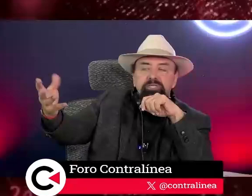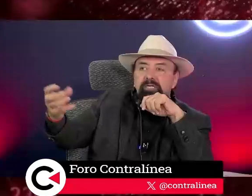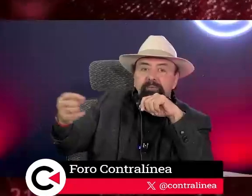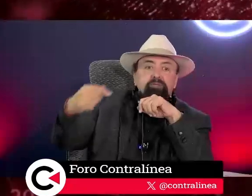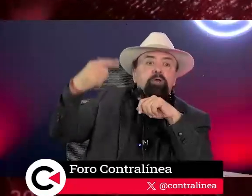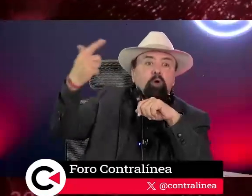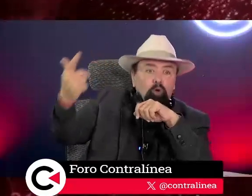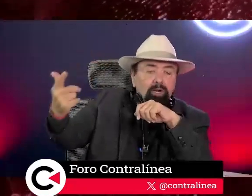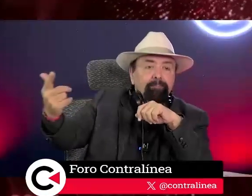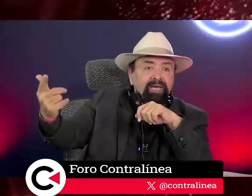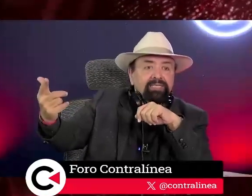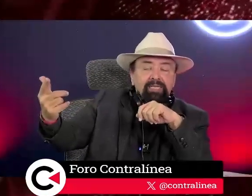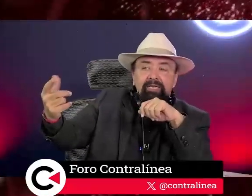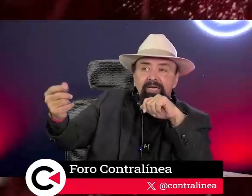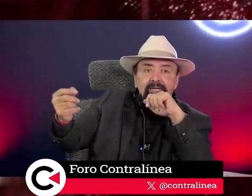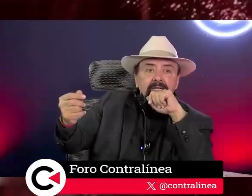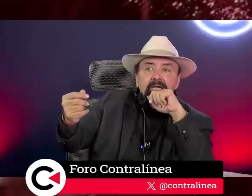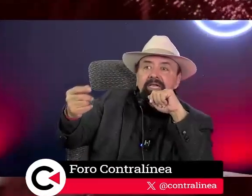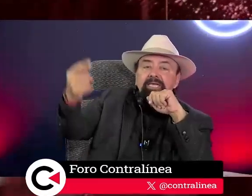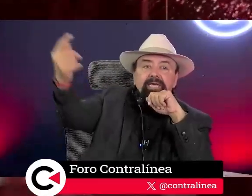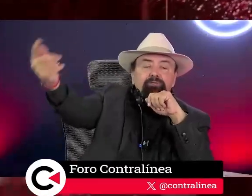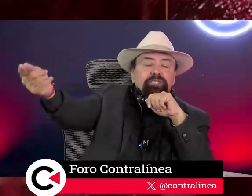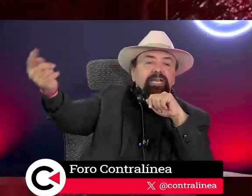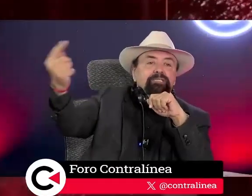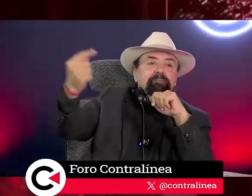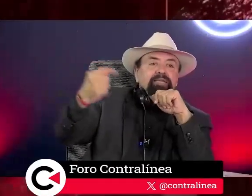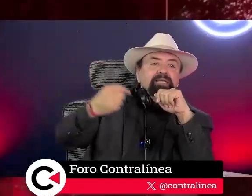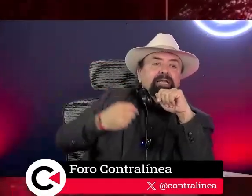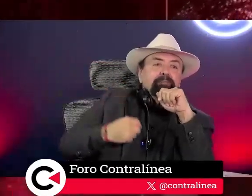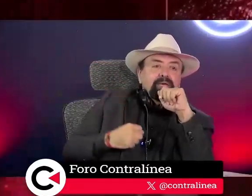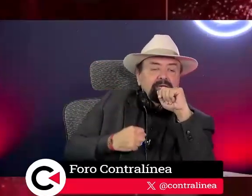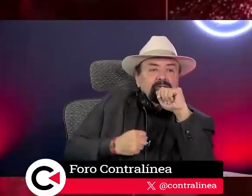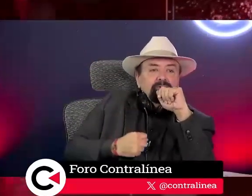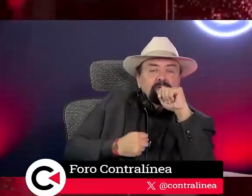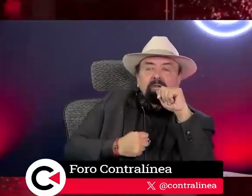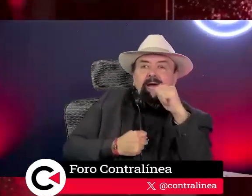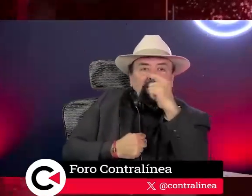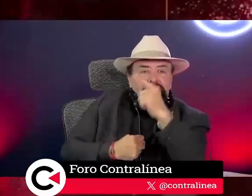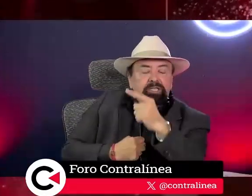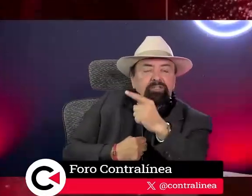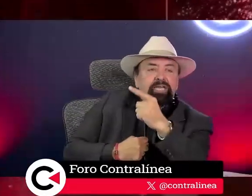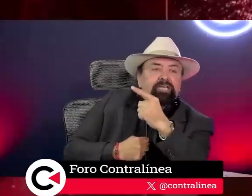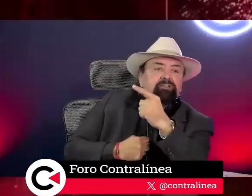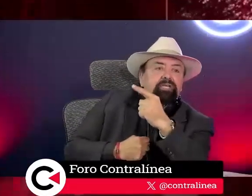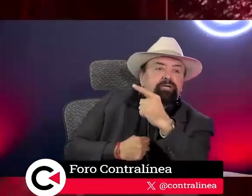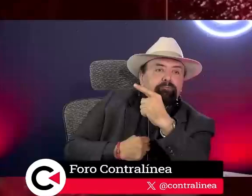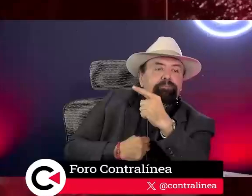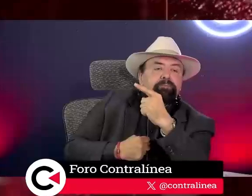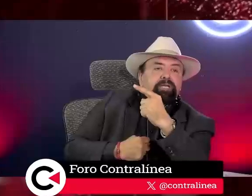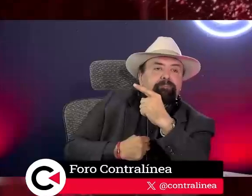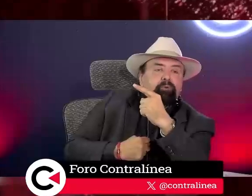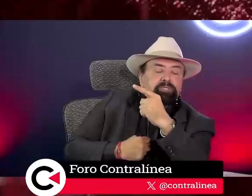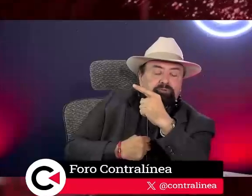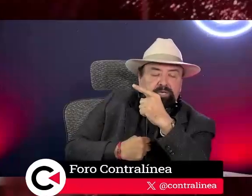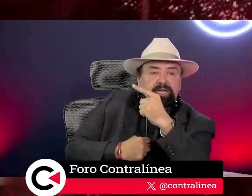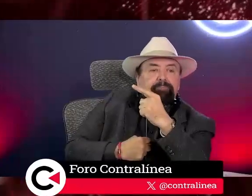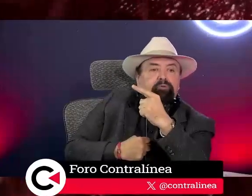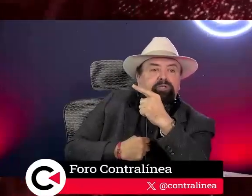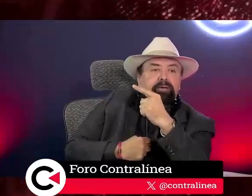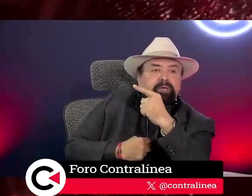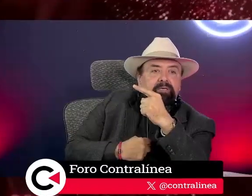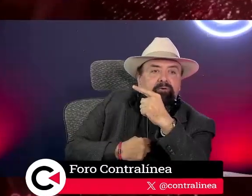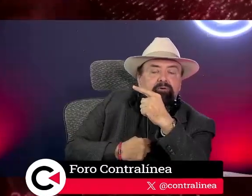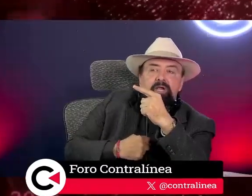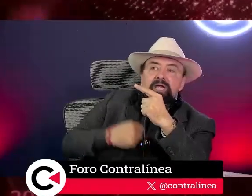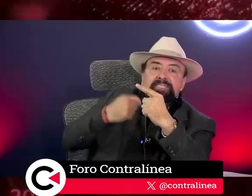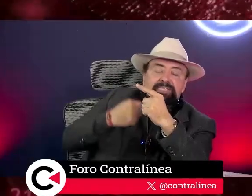insumos intermedios o la maquinaria, y ellos se las mandan a México. Ahí tendría que tener un primer impuesto que ya le